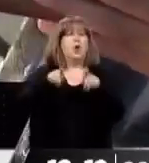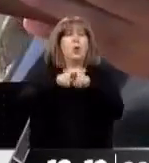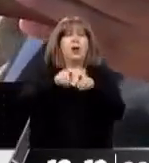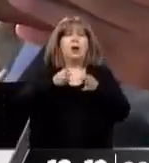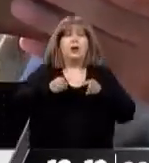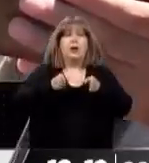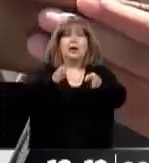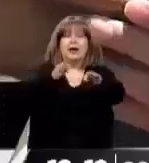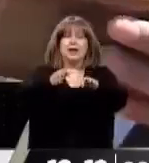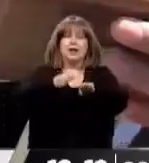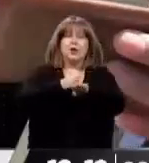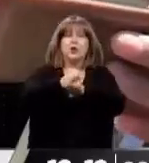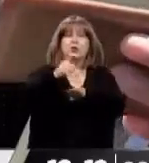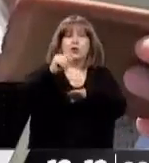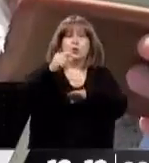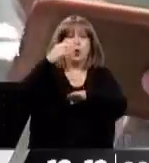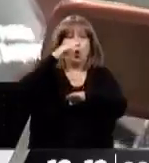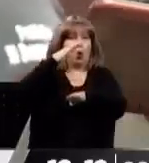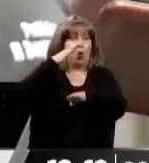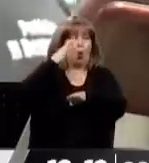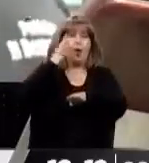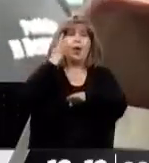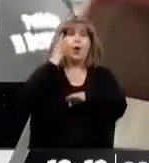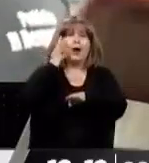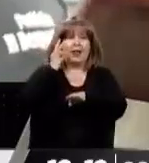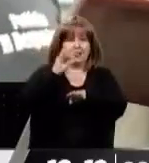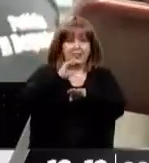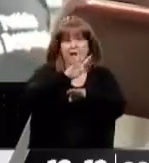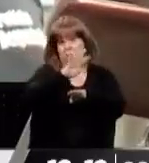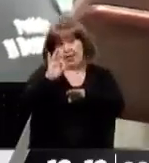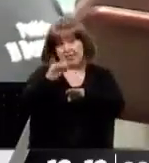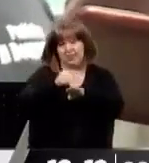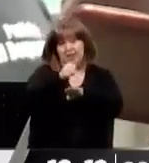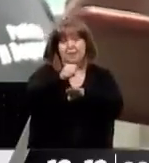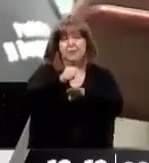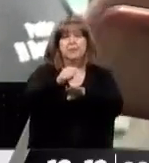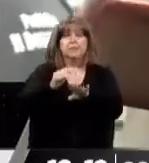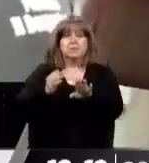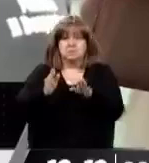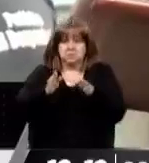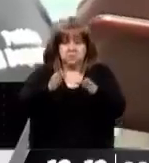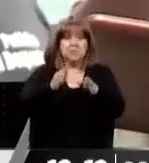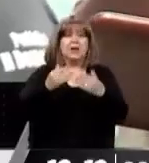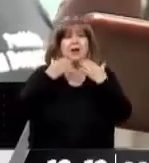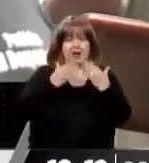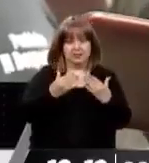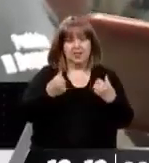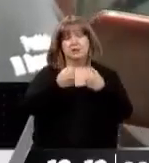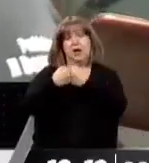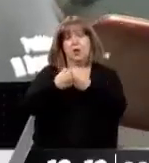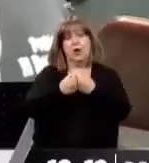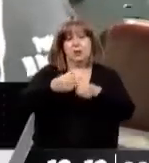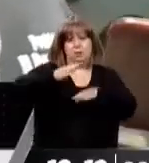lo mismo pasó con cada una de las obras que el gobierno de la provincia nos pidió. No le vamos a preguntar nunca a un gobernador, nunca a un ciudadano